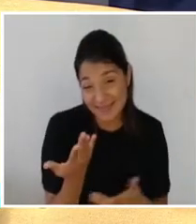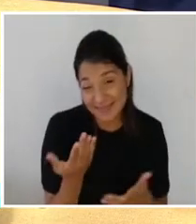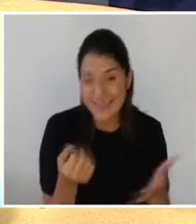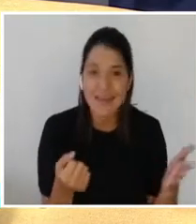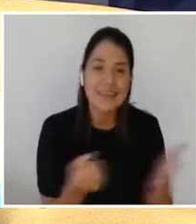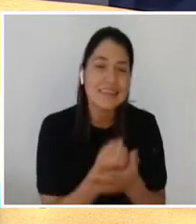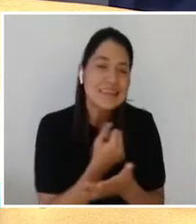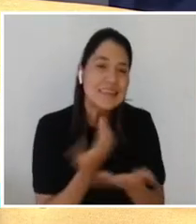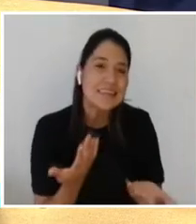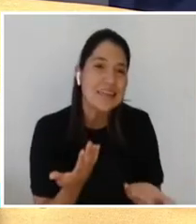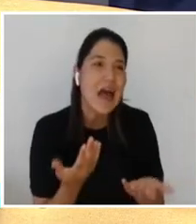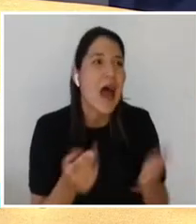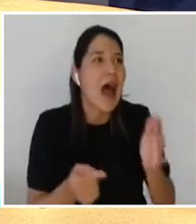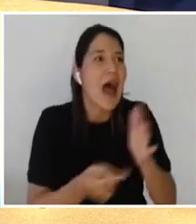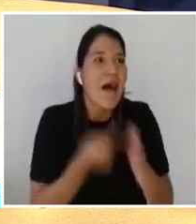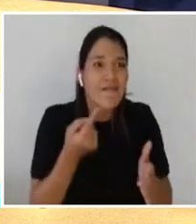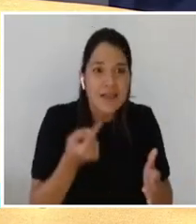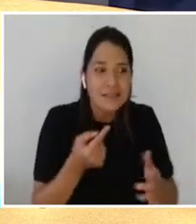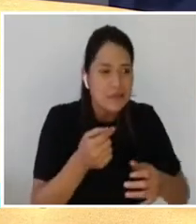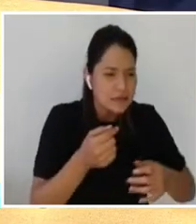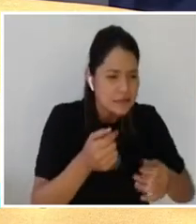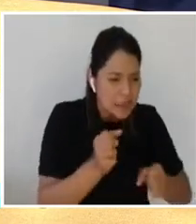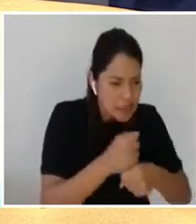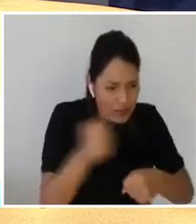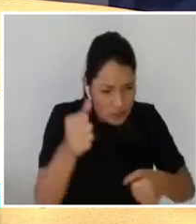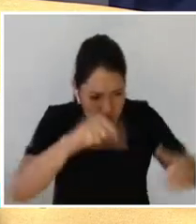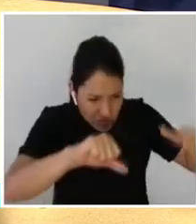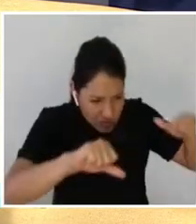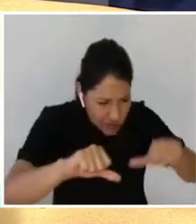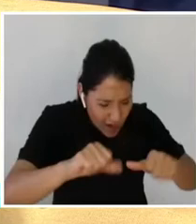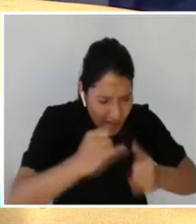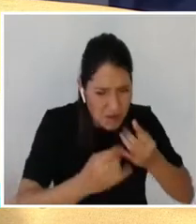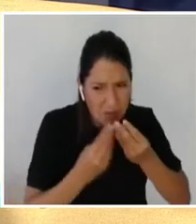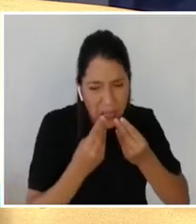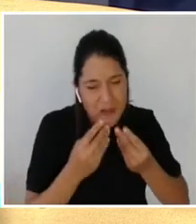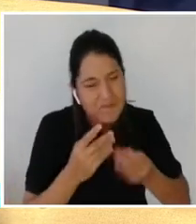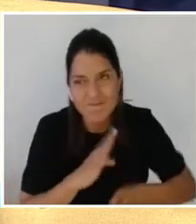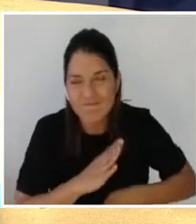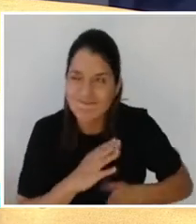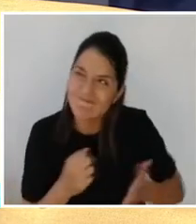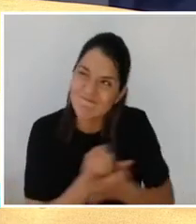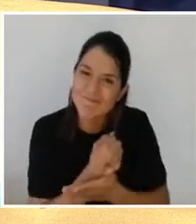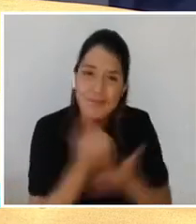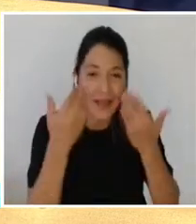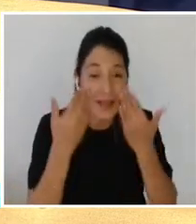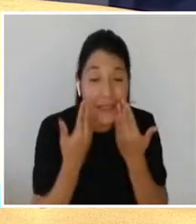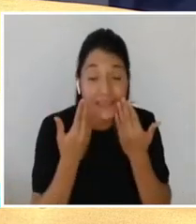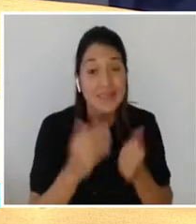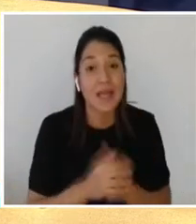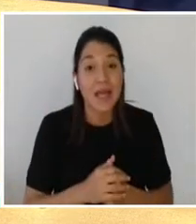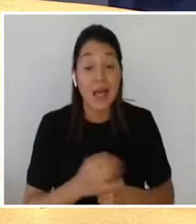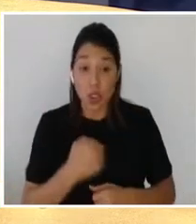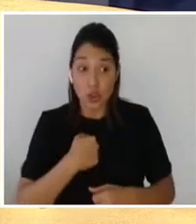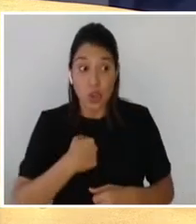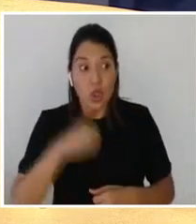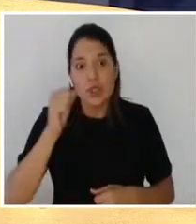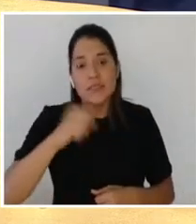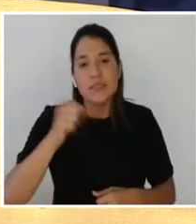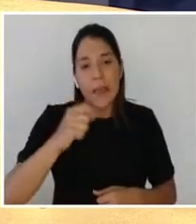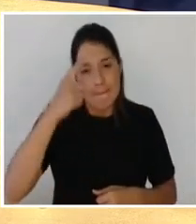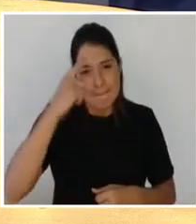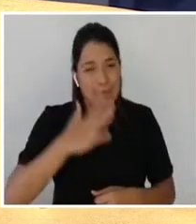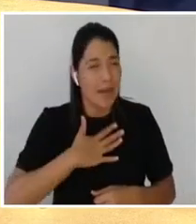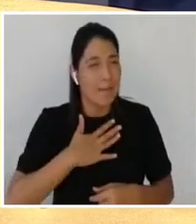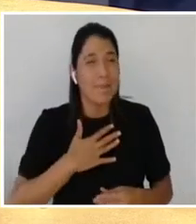que una receta no salió tal como uno quería. Ay, qué triste. En mi caso, sí, yo creo que para mí lo más